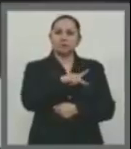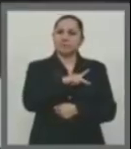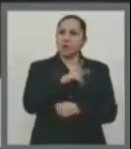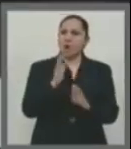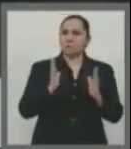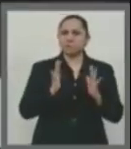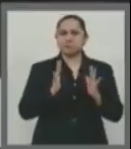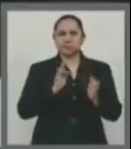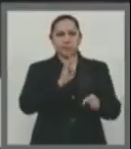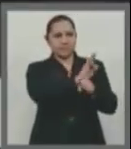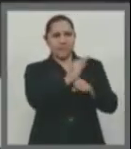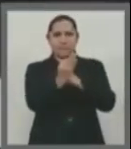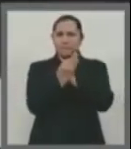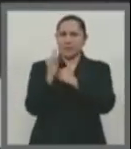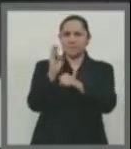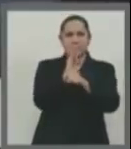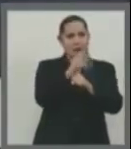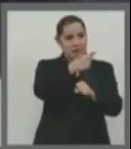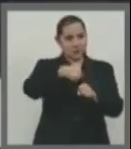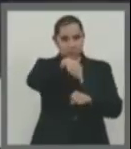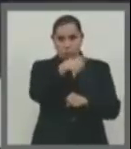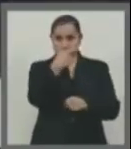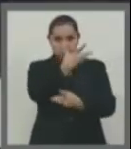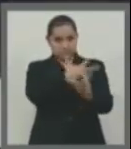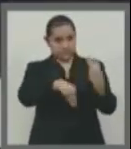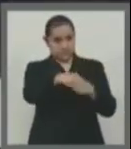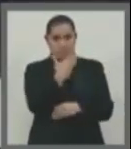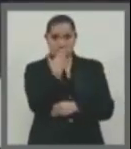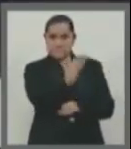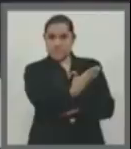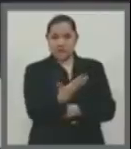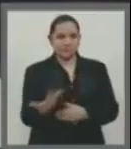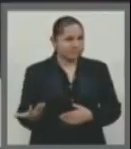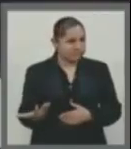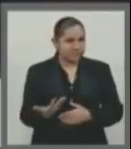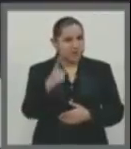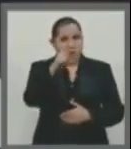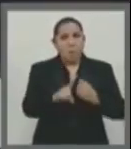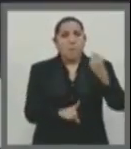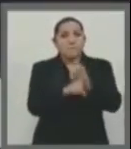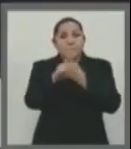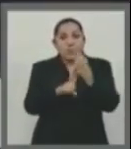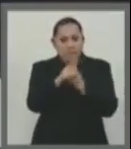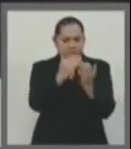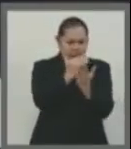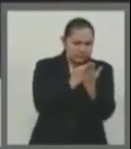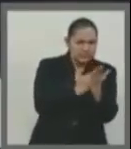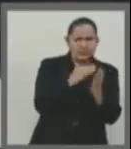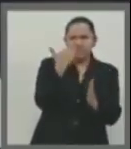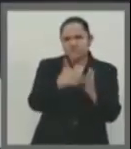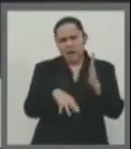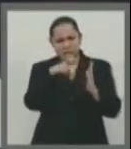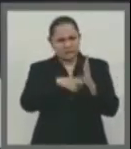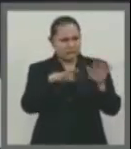El problema no es de forma, el problema es de fondo, que no coinciden en que se tienen que terminar estos privilegios.